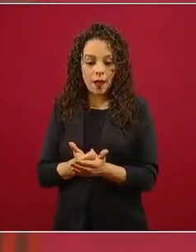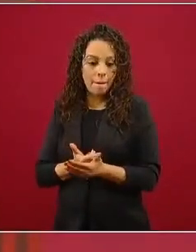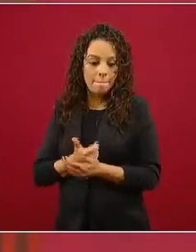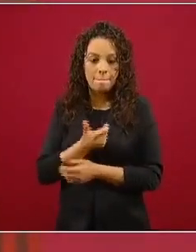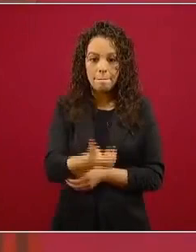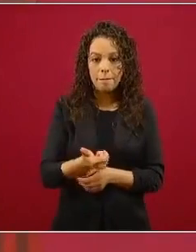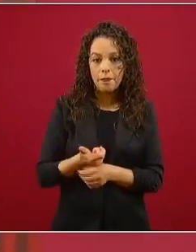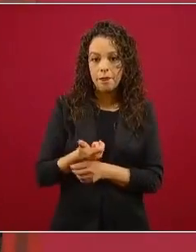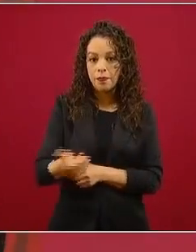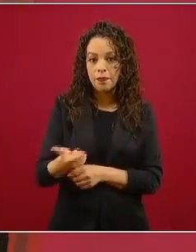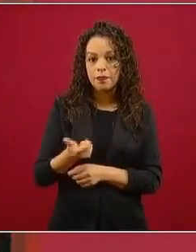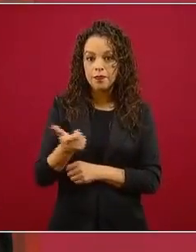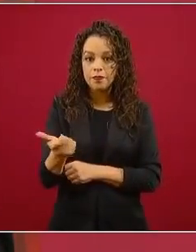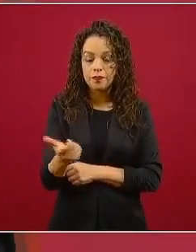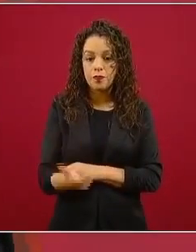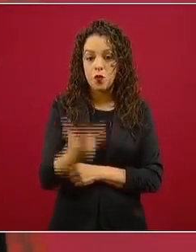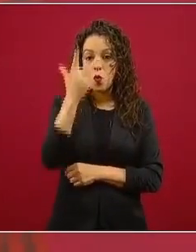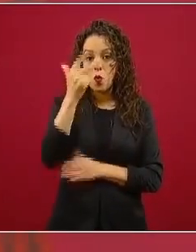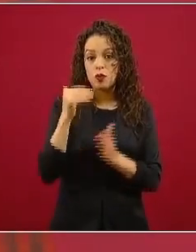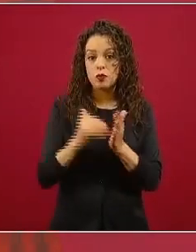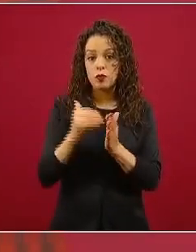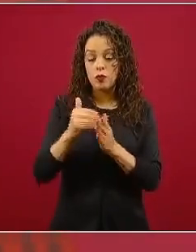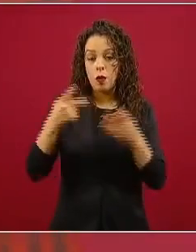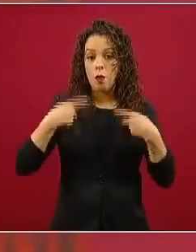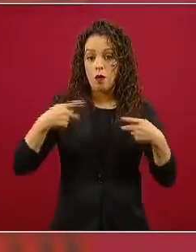a más de 8 millones de adultos mayores